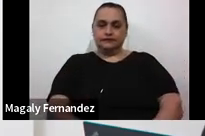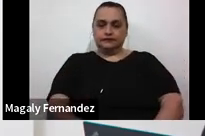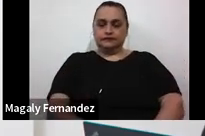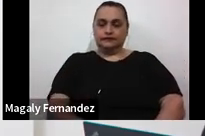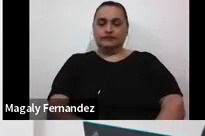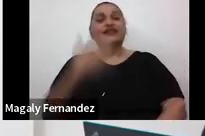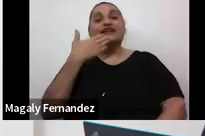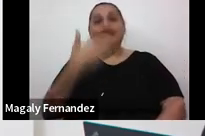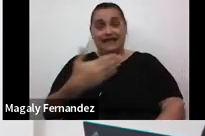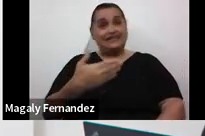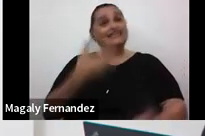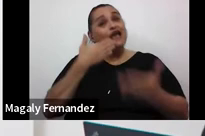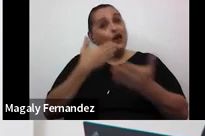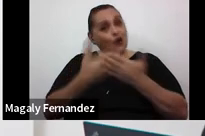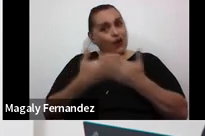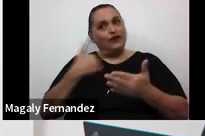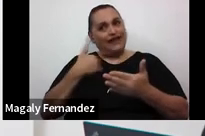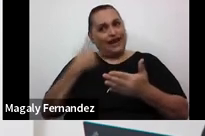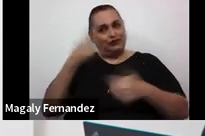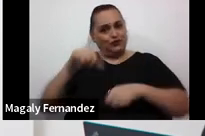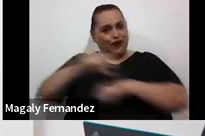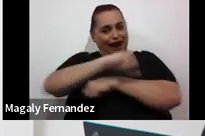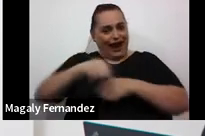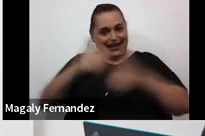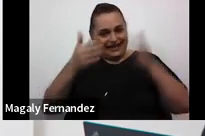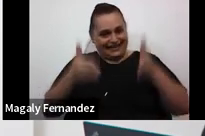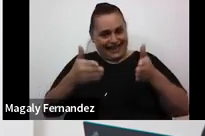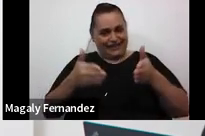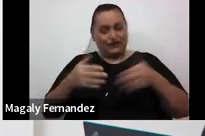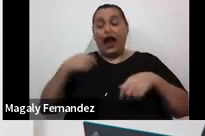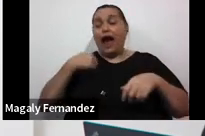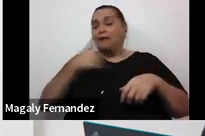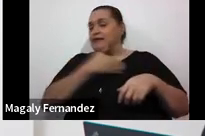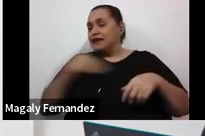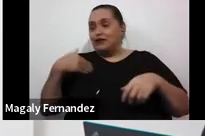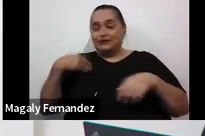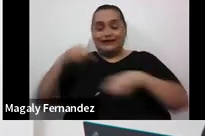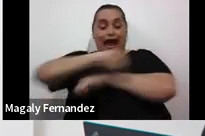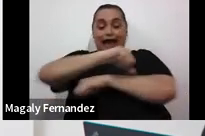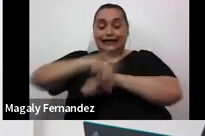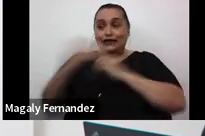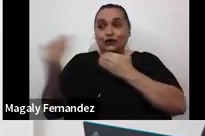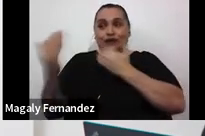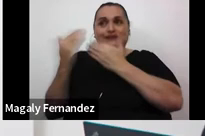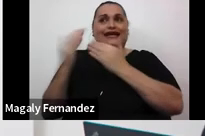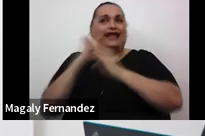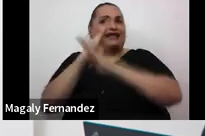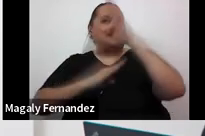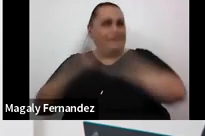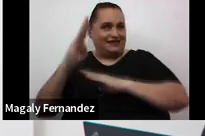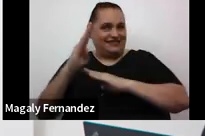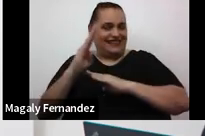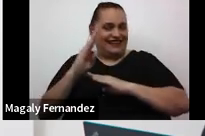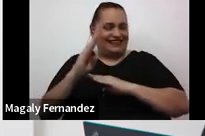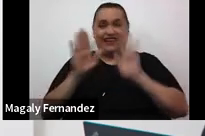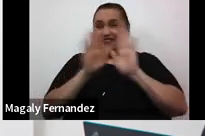gracias Qué bueno que tenemos un arquitecto por aquí a mí me encanta que los arquitectos se acerquen a la discapacidad porque por lo general en